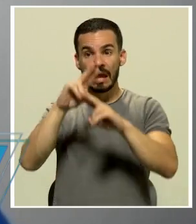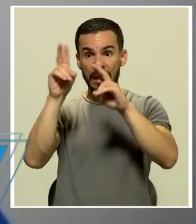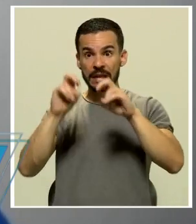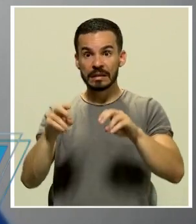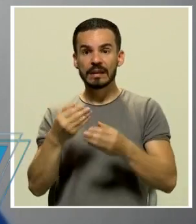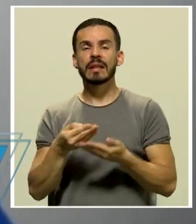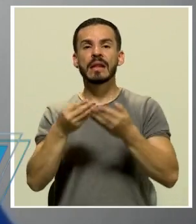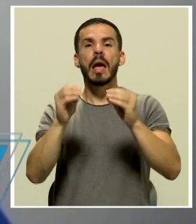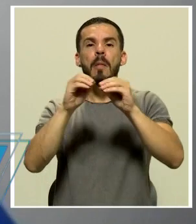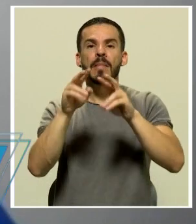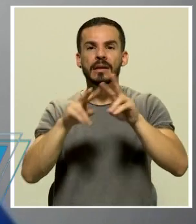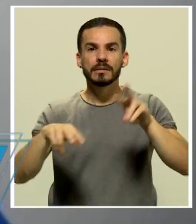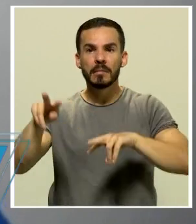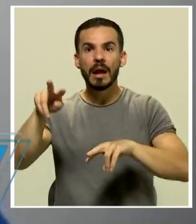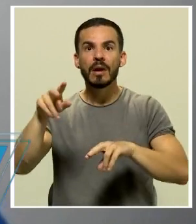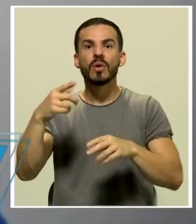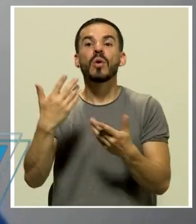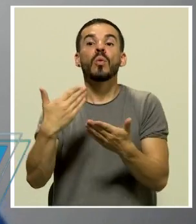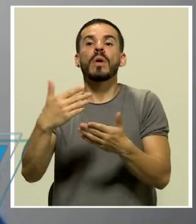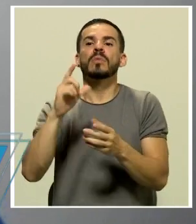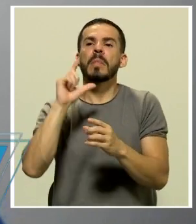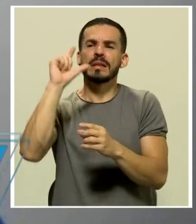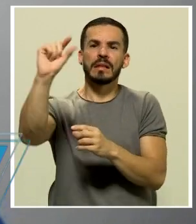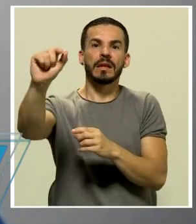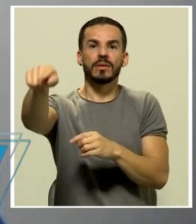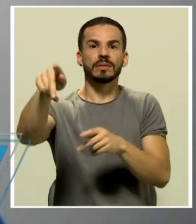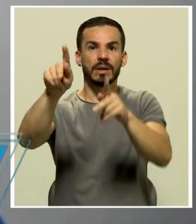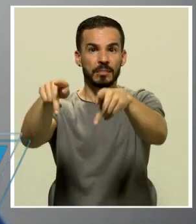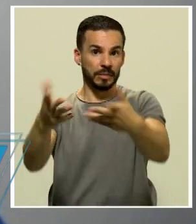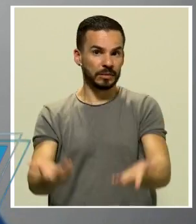más valor entre más remoto esté la persona.